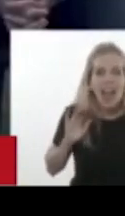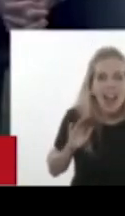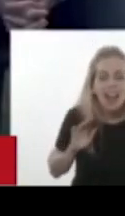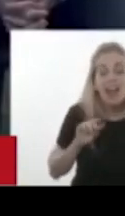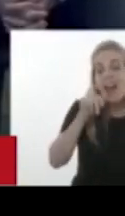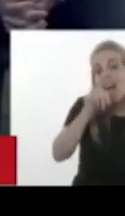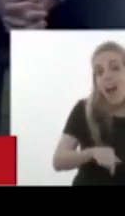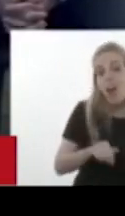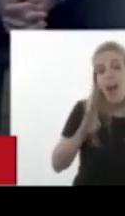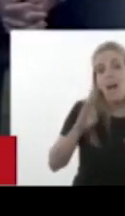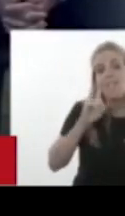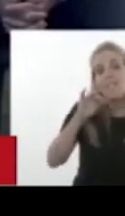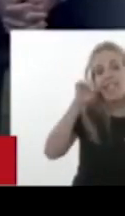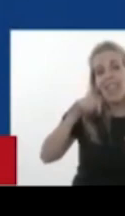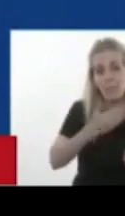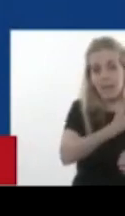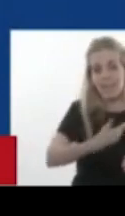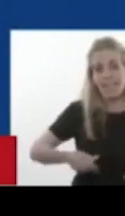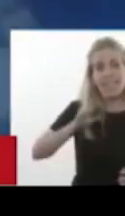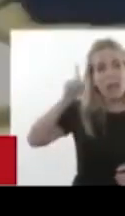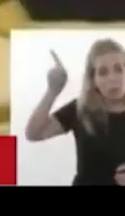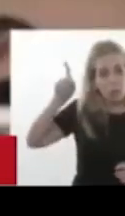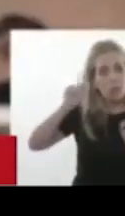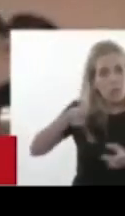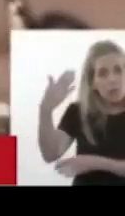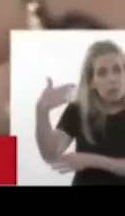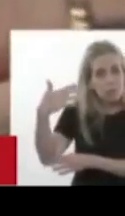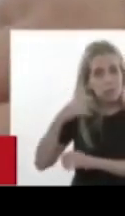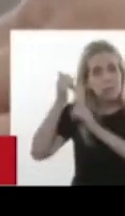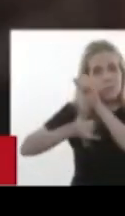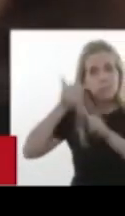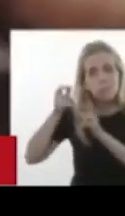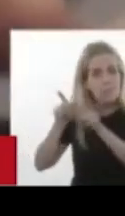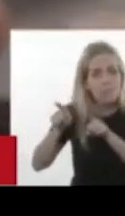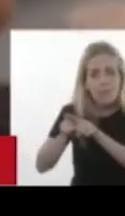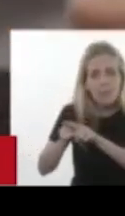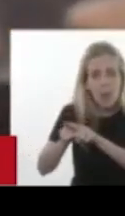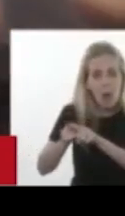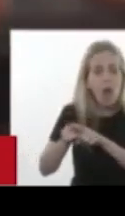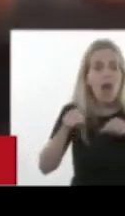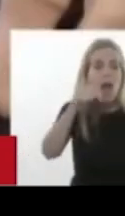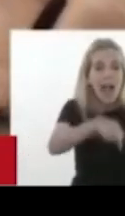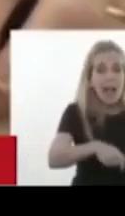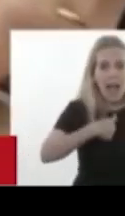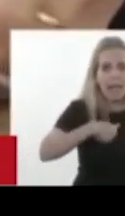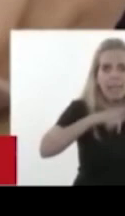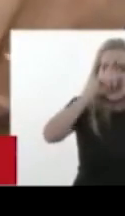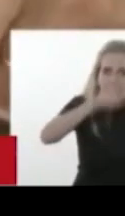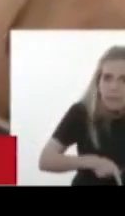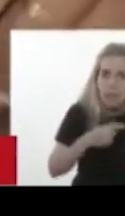eso. Pero cada vez que tomamos el gobierno, dijimos